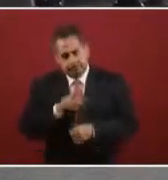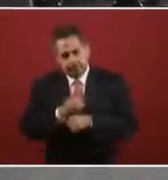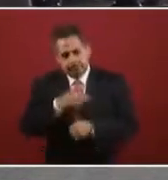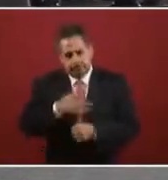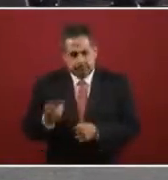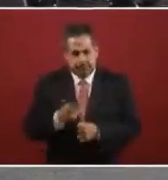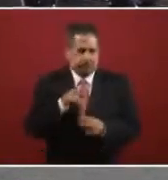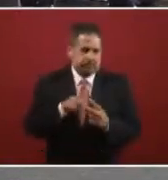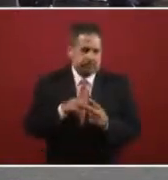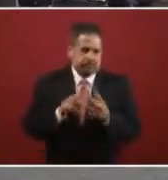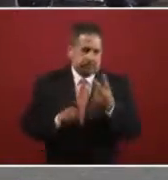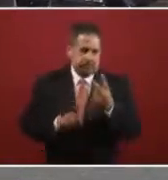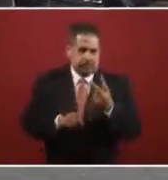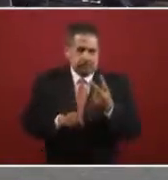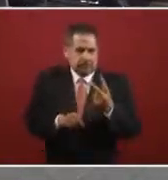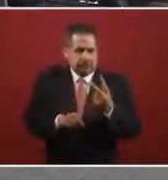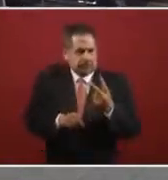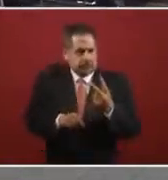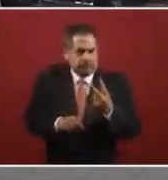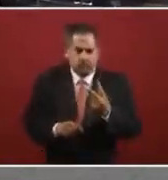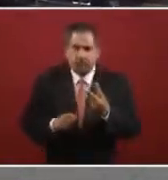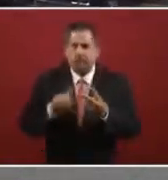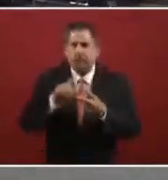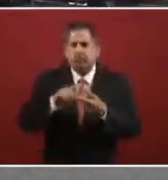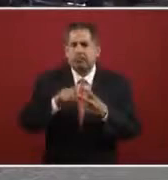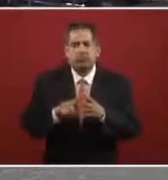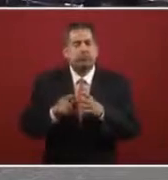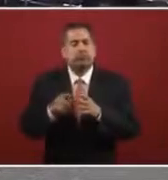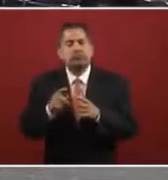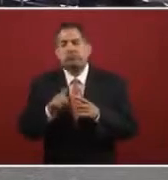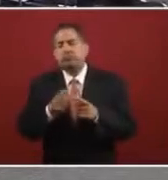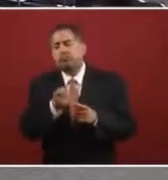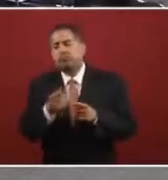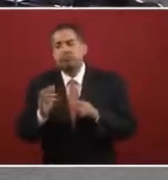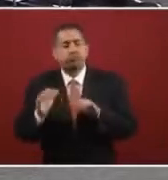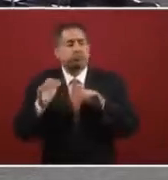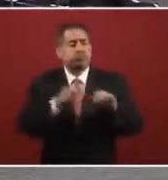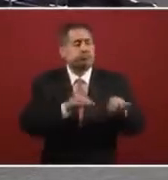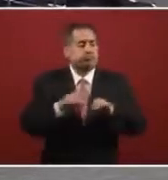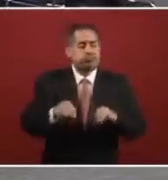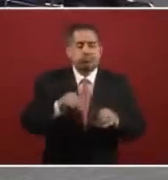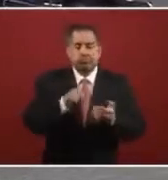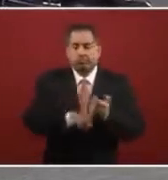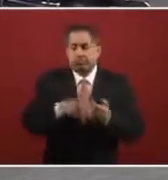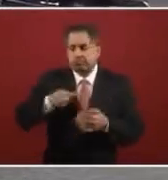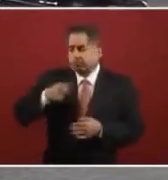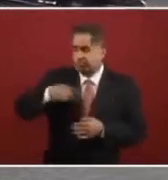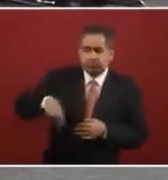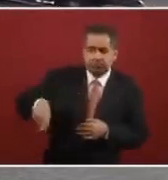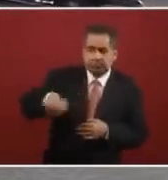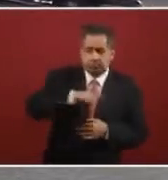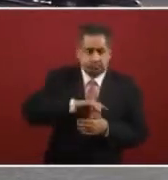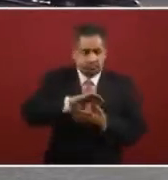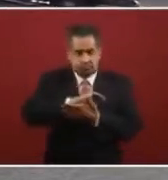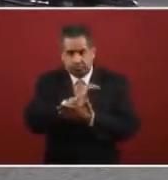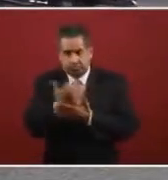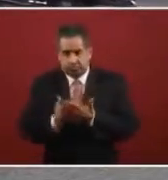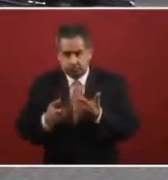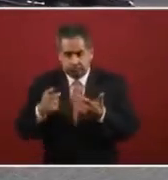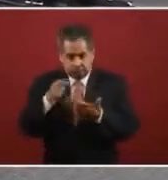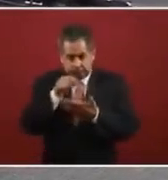temas. I want to ask you about two Las matters condiciones laborales en las que trabajan los servidores de la nación. regarding